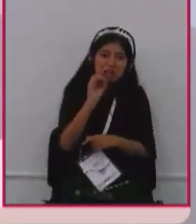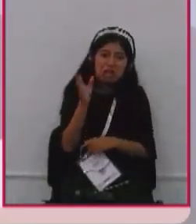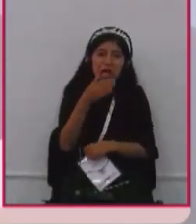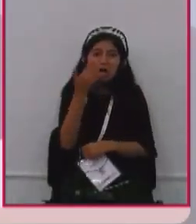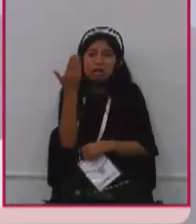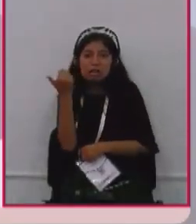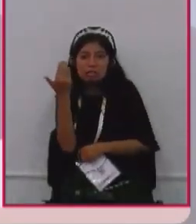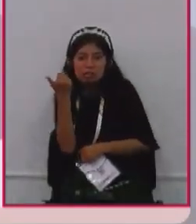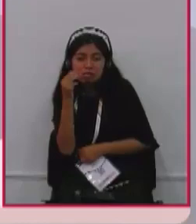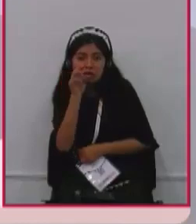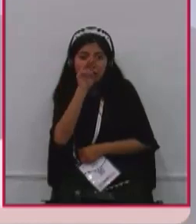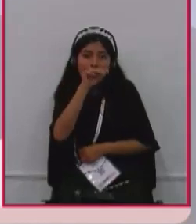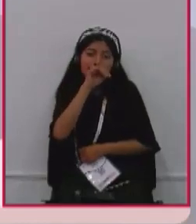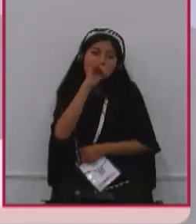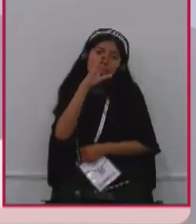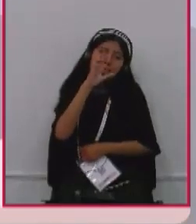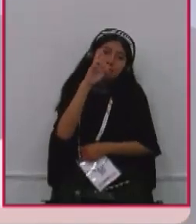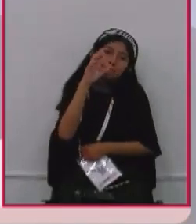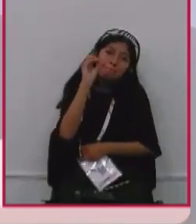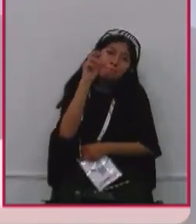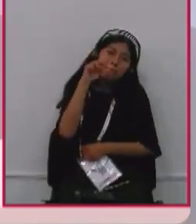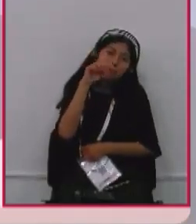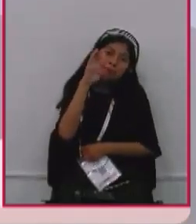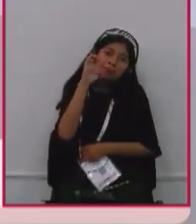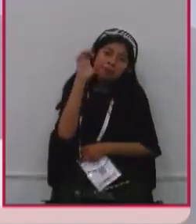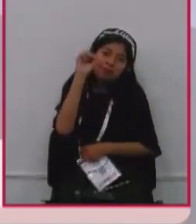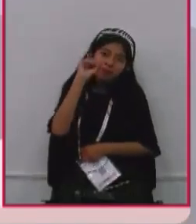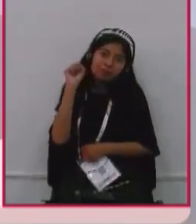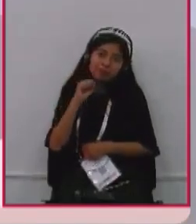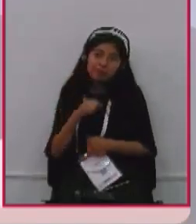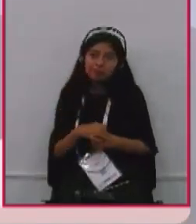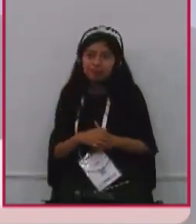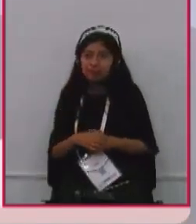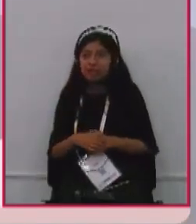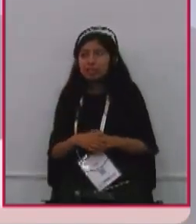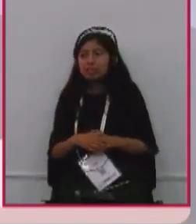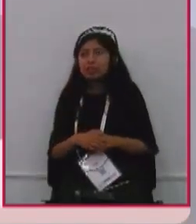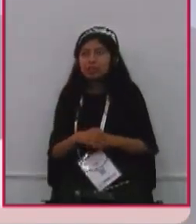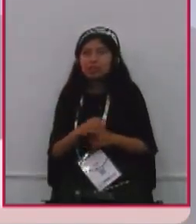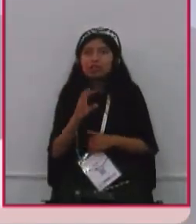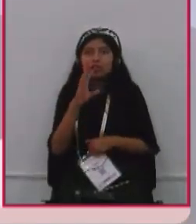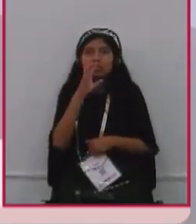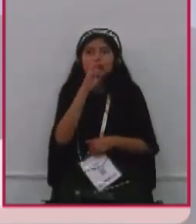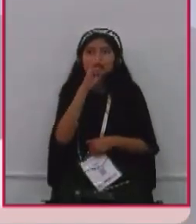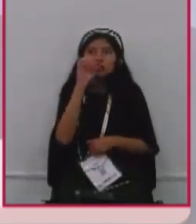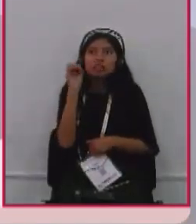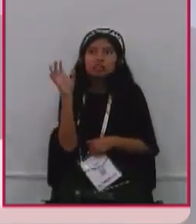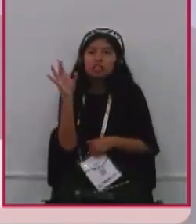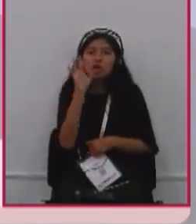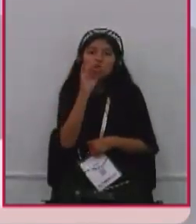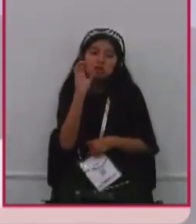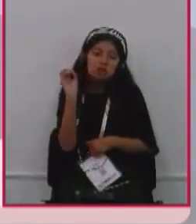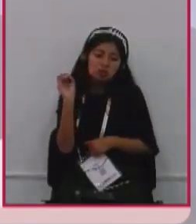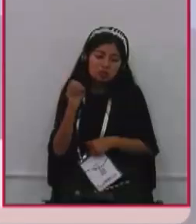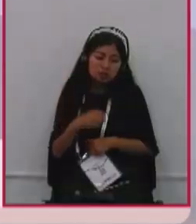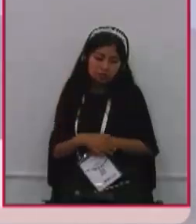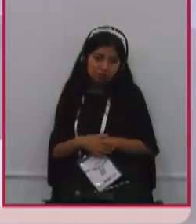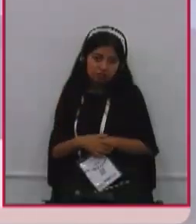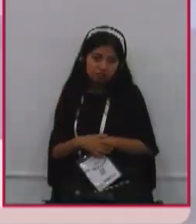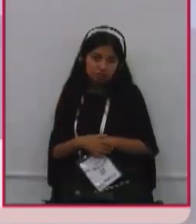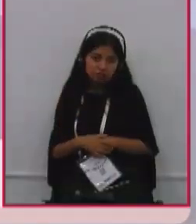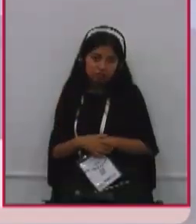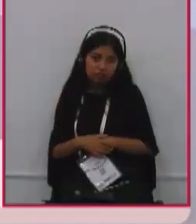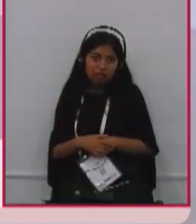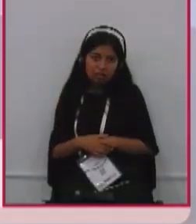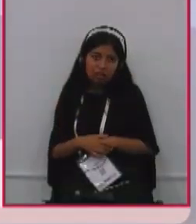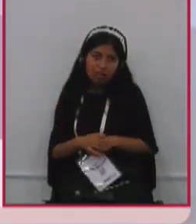lo comparamos con celdas convencionales donde flotan generalmente entre los 60, 80 micrones hasta los 200 micrones, parte de los efectos